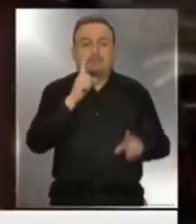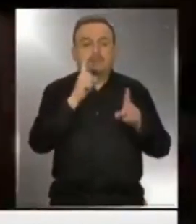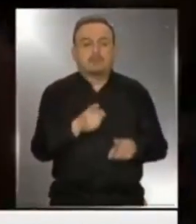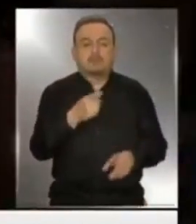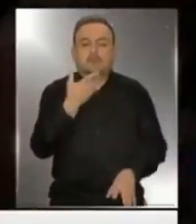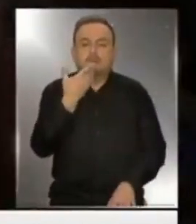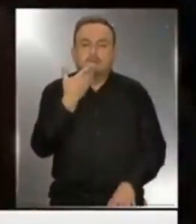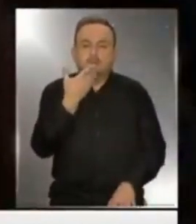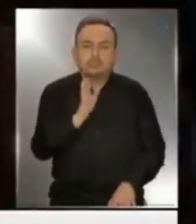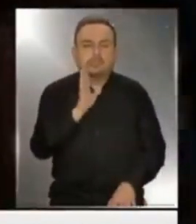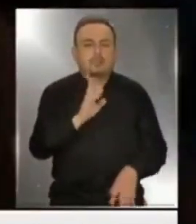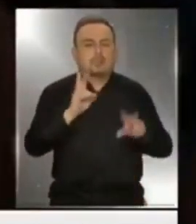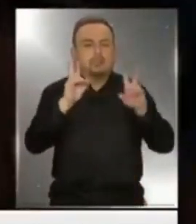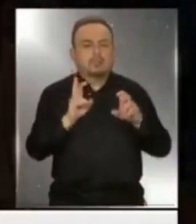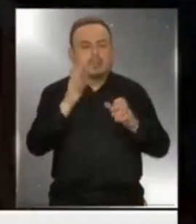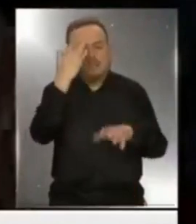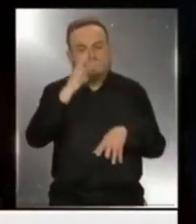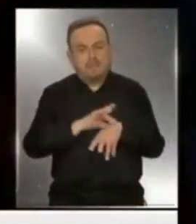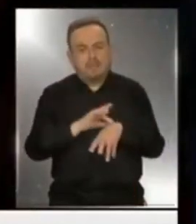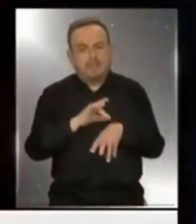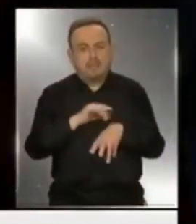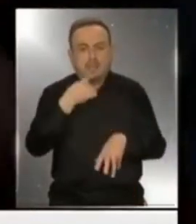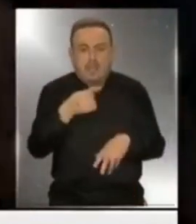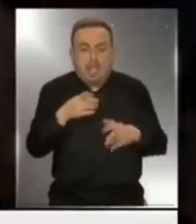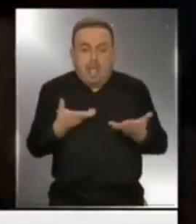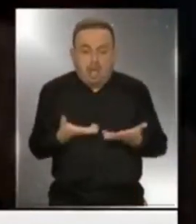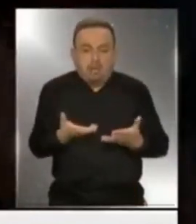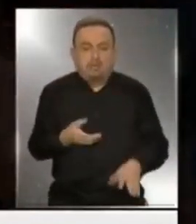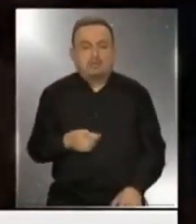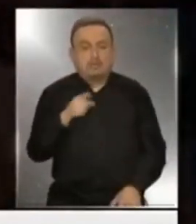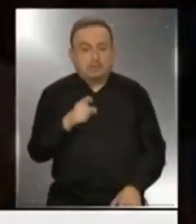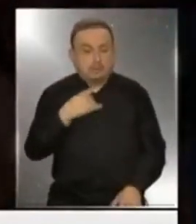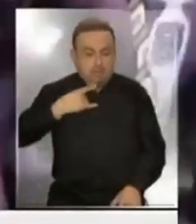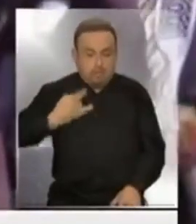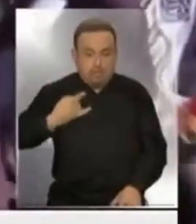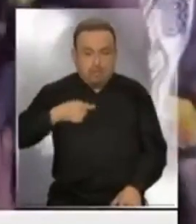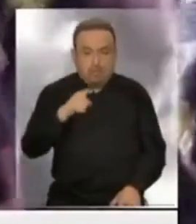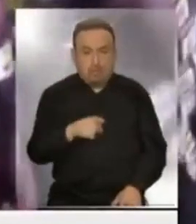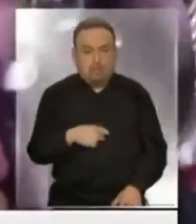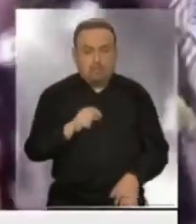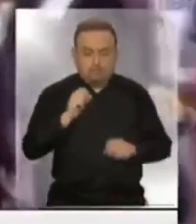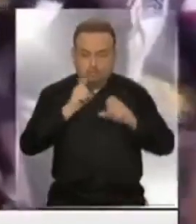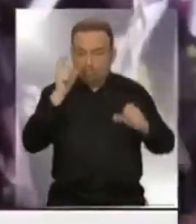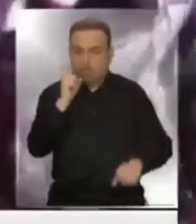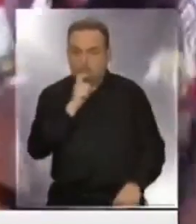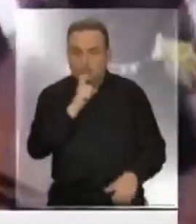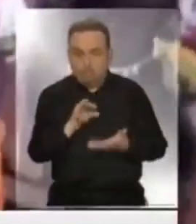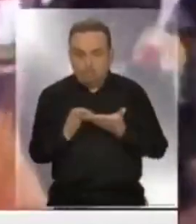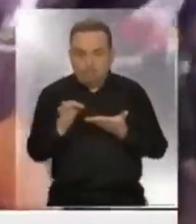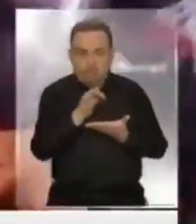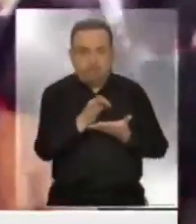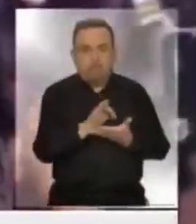bien los números son muy malos, tiene aún peor un condimento que se llama el R, o sea, la